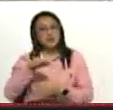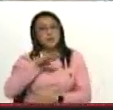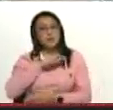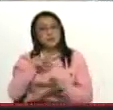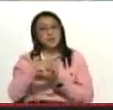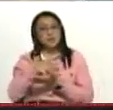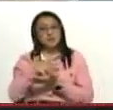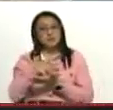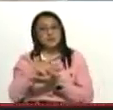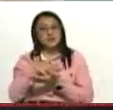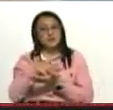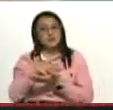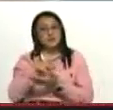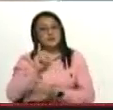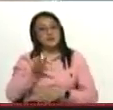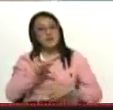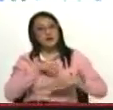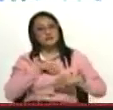debilidades